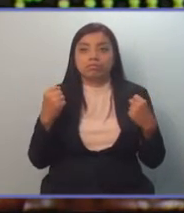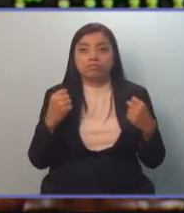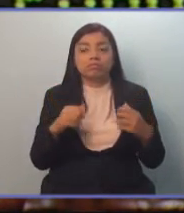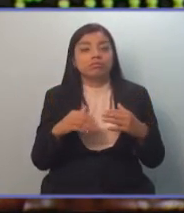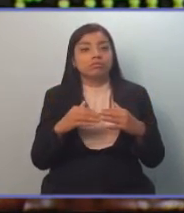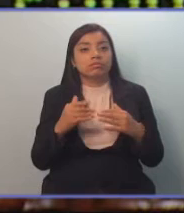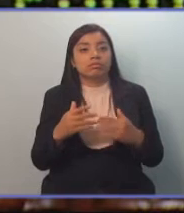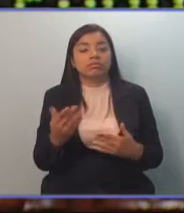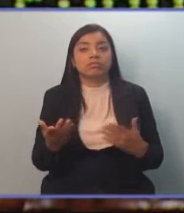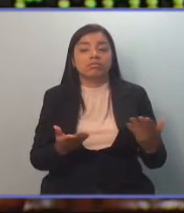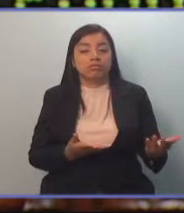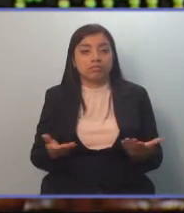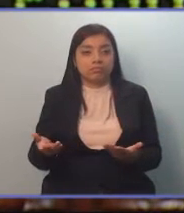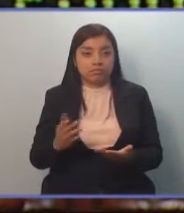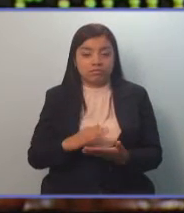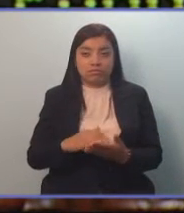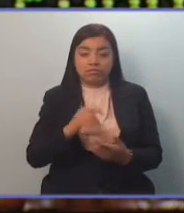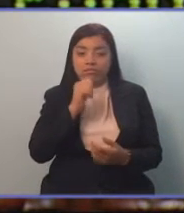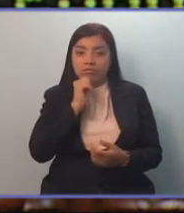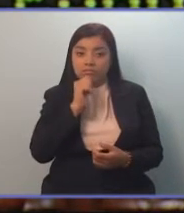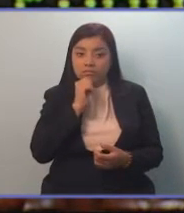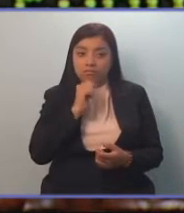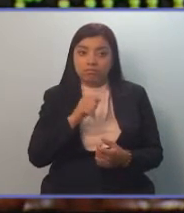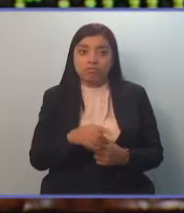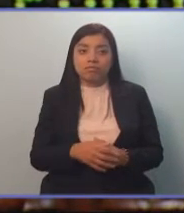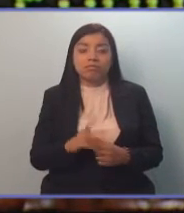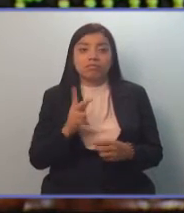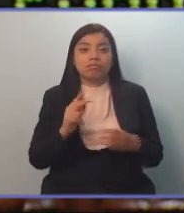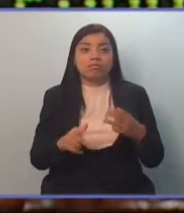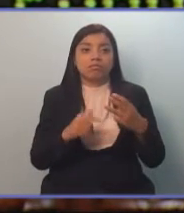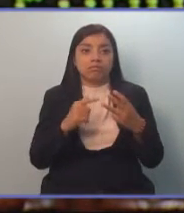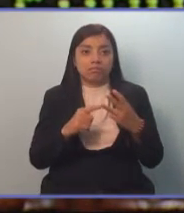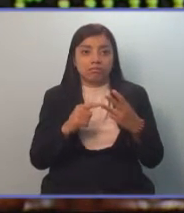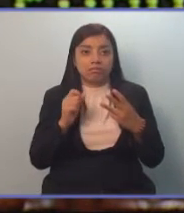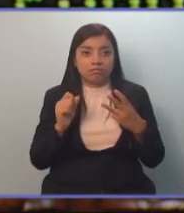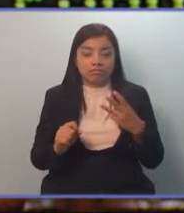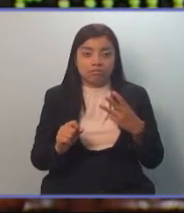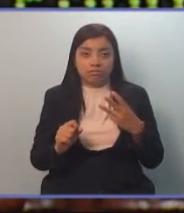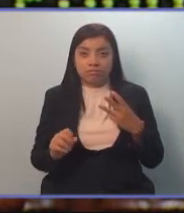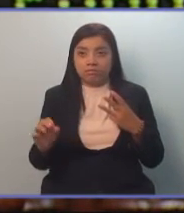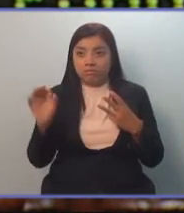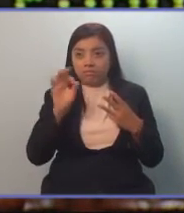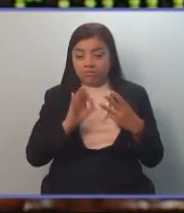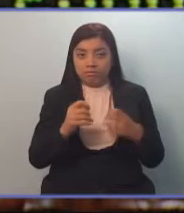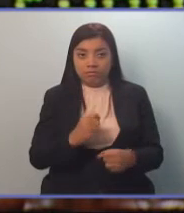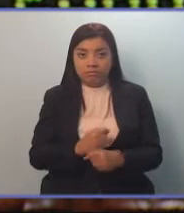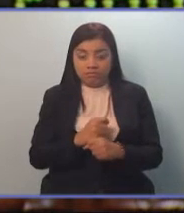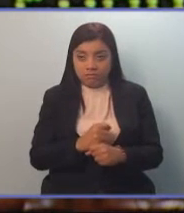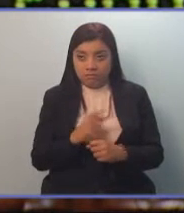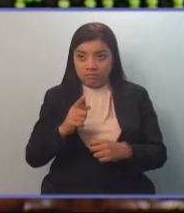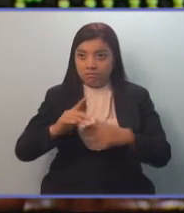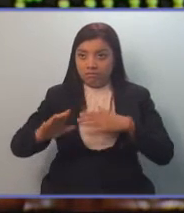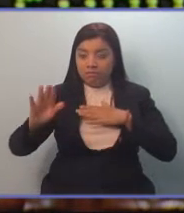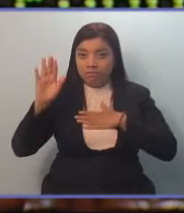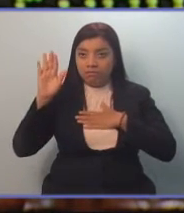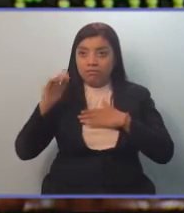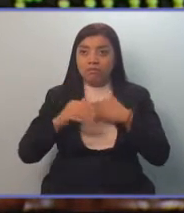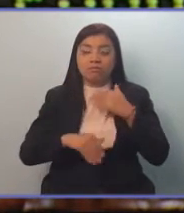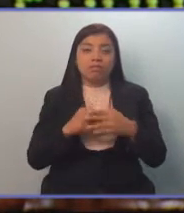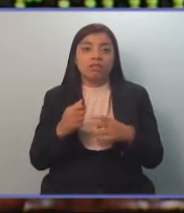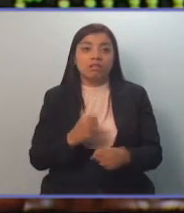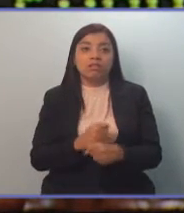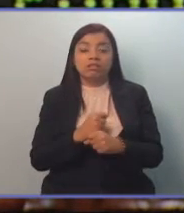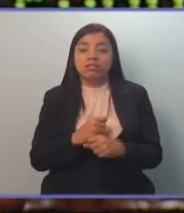como servicios sanitarios, baños y lavamanos. 3. Contar con la certificación de cumplimiento de las medidas de